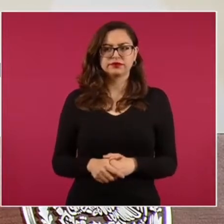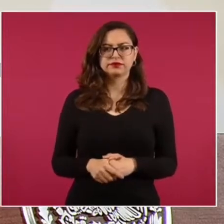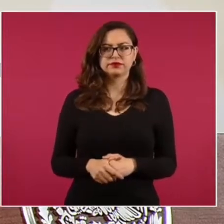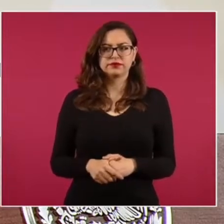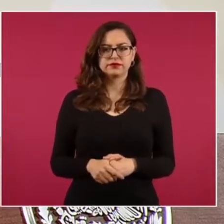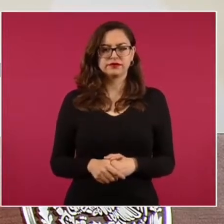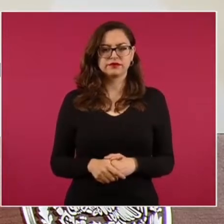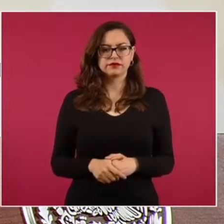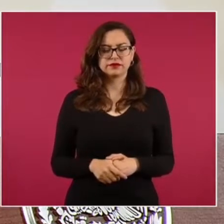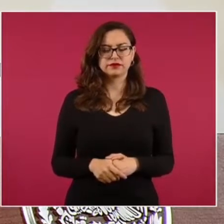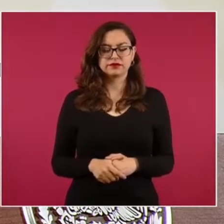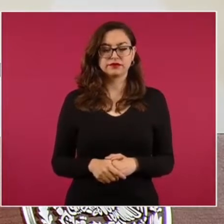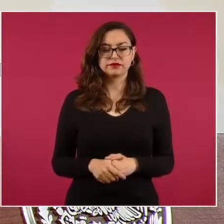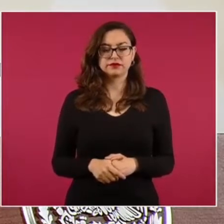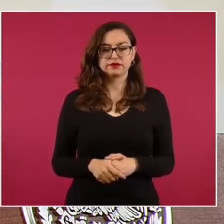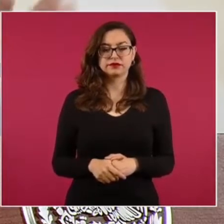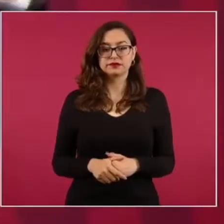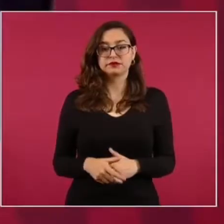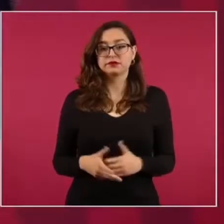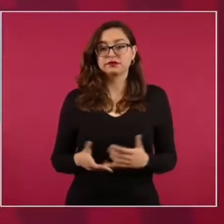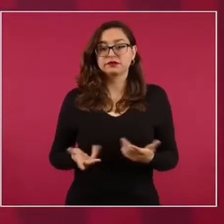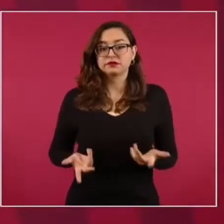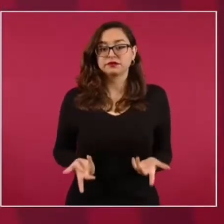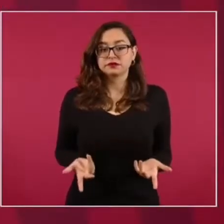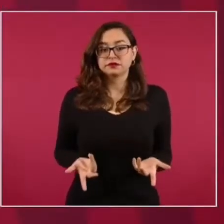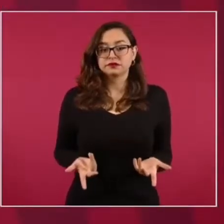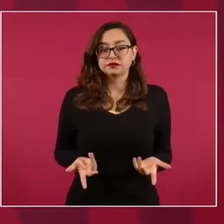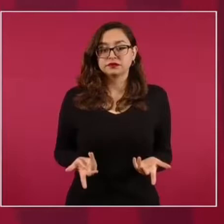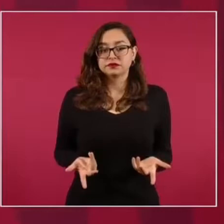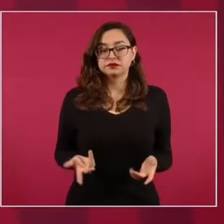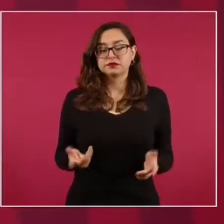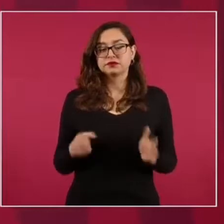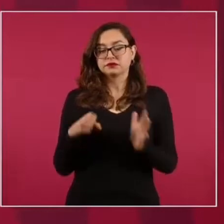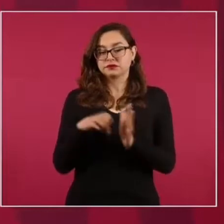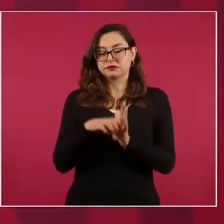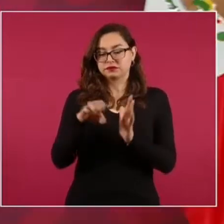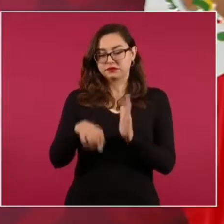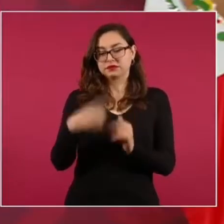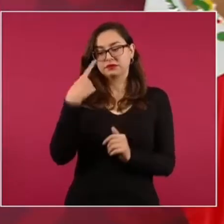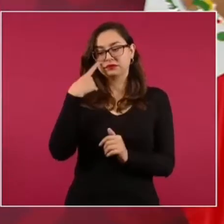sin informarnos, se detiene al general